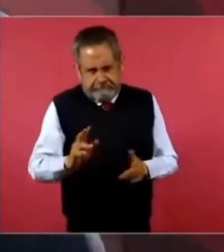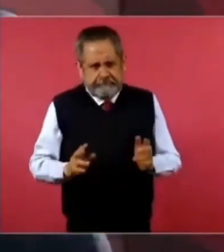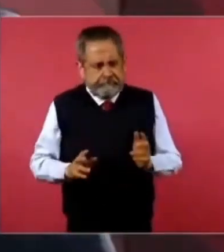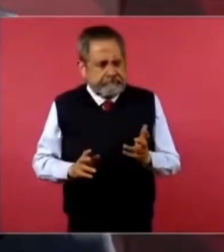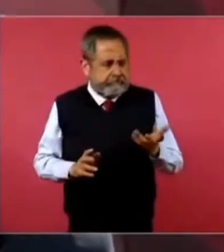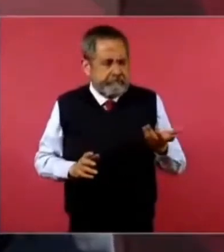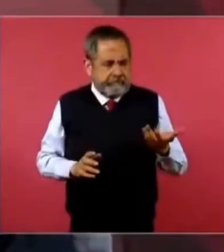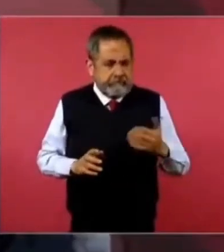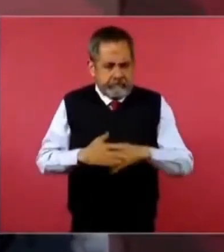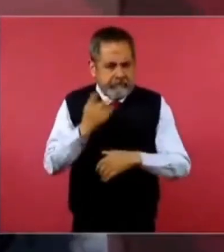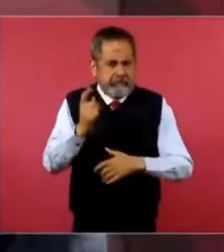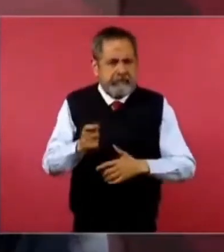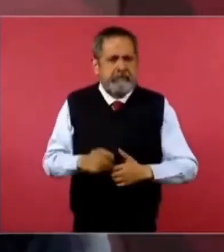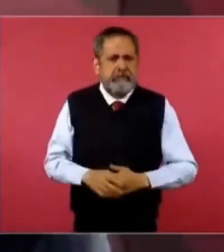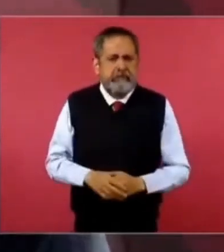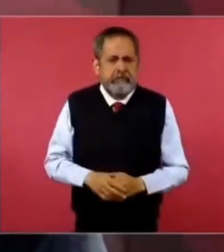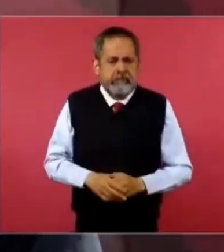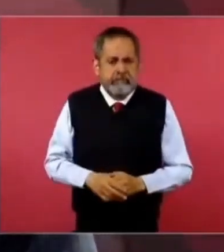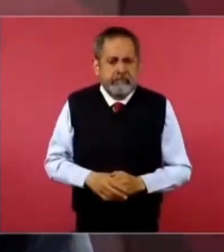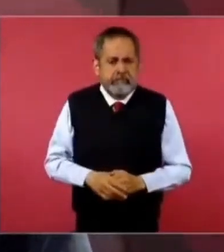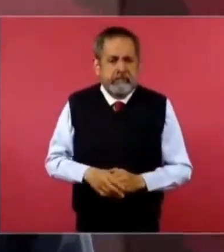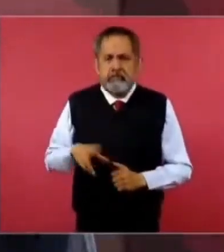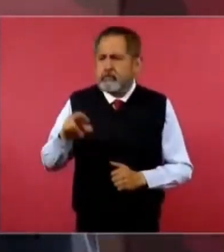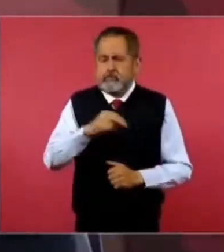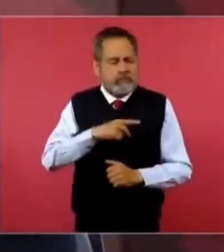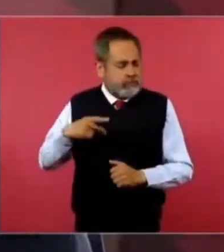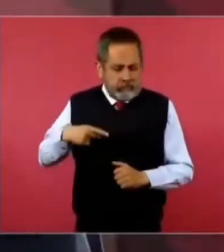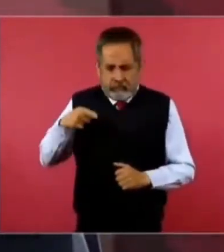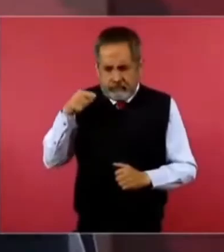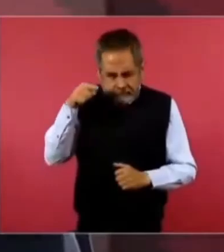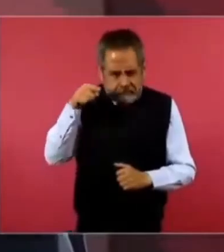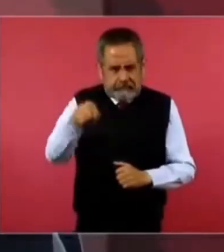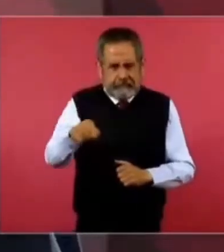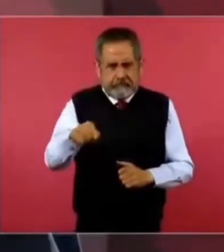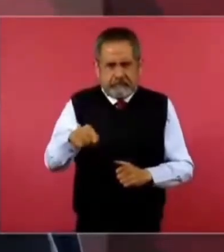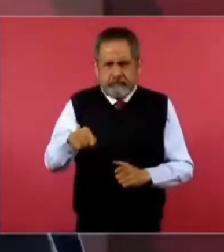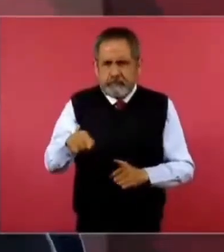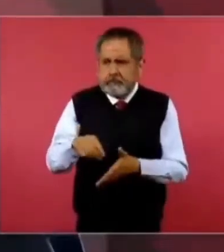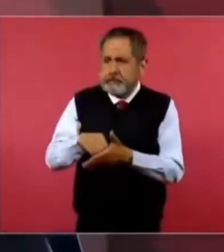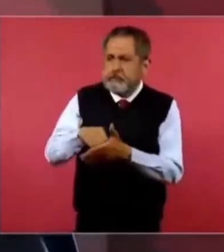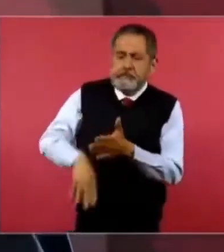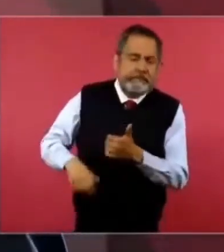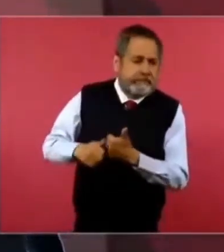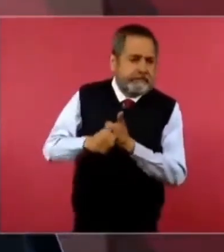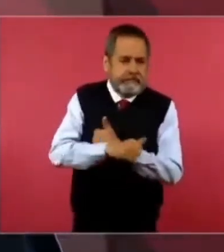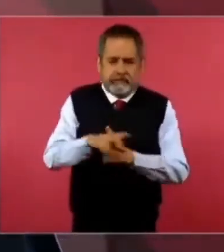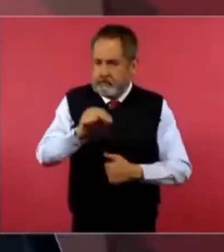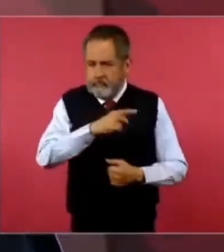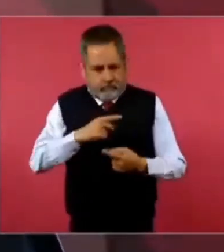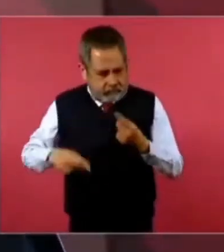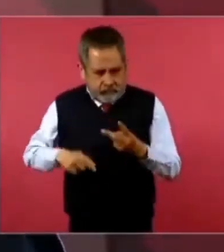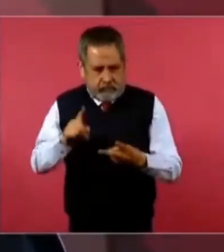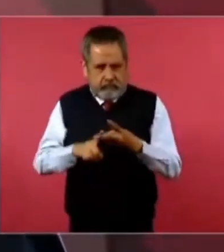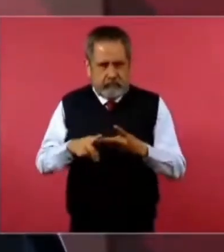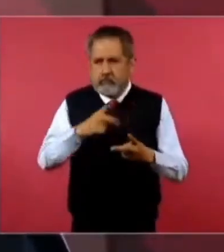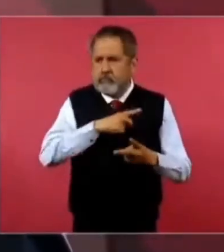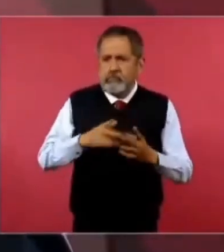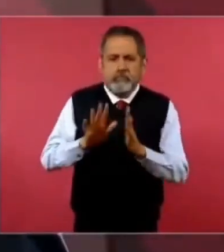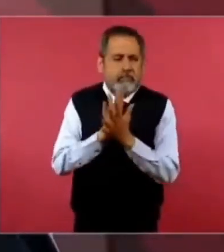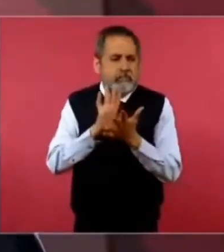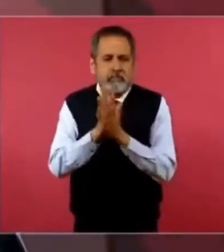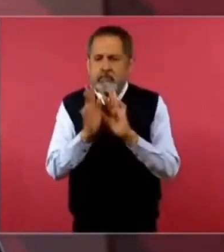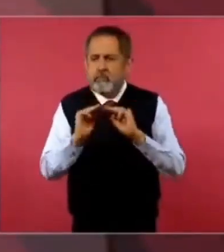Porque no debió haber habido omisión, no debió haber habido asociación